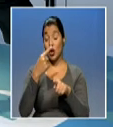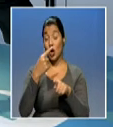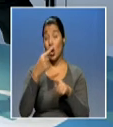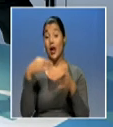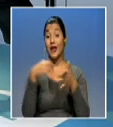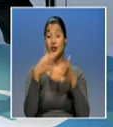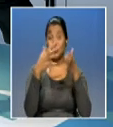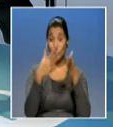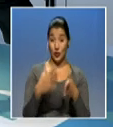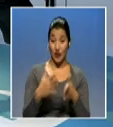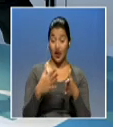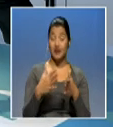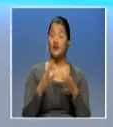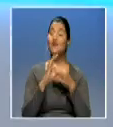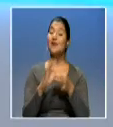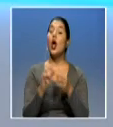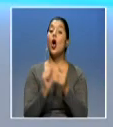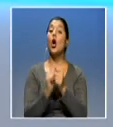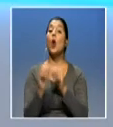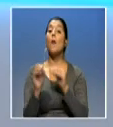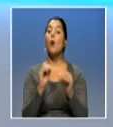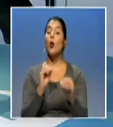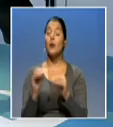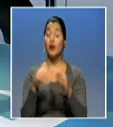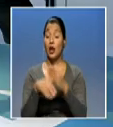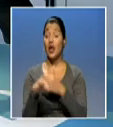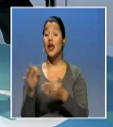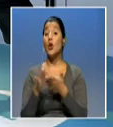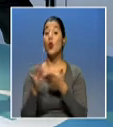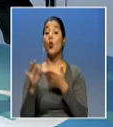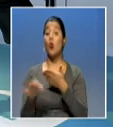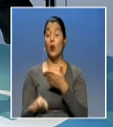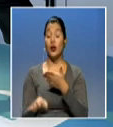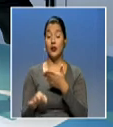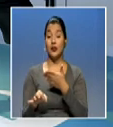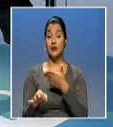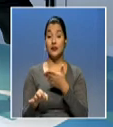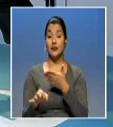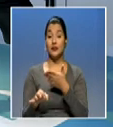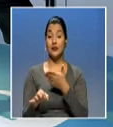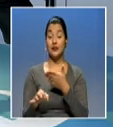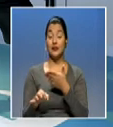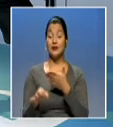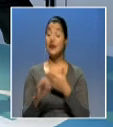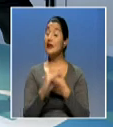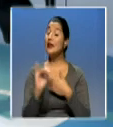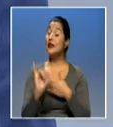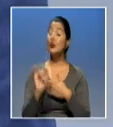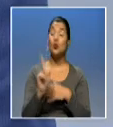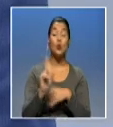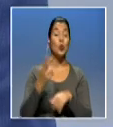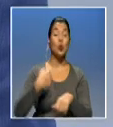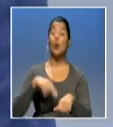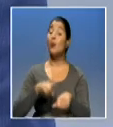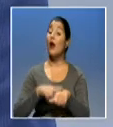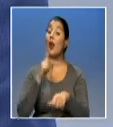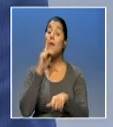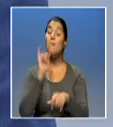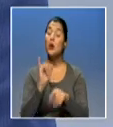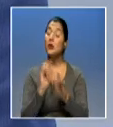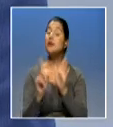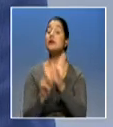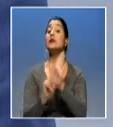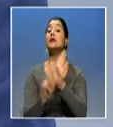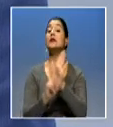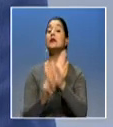movimientos en cuentas de don Juan Carlos poco usuales, y que eso alerta y que eso es uno de los motivos por los